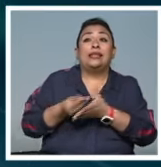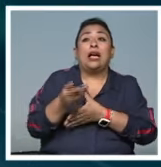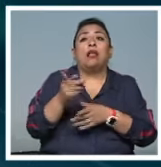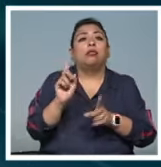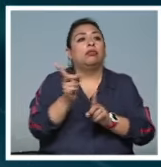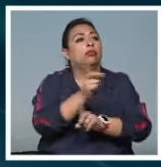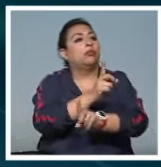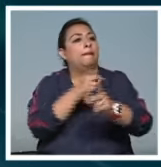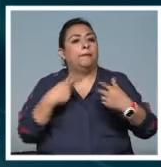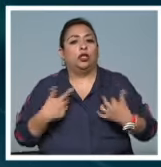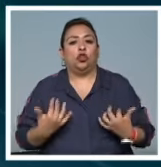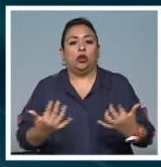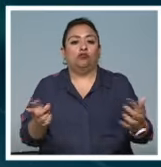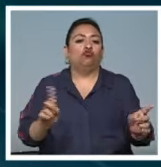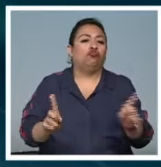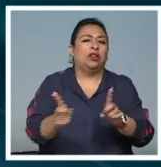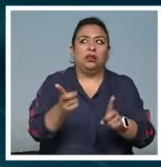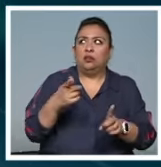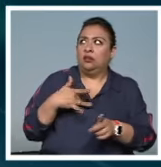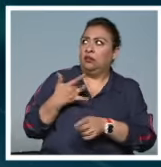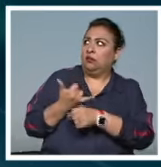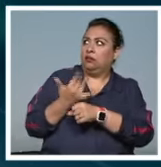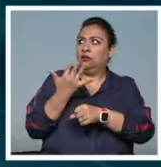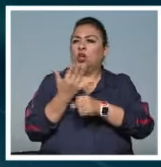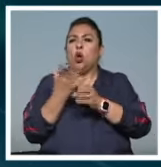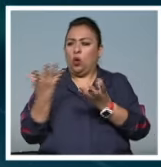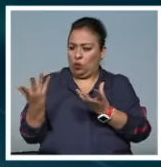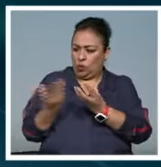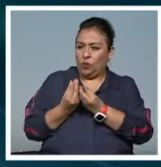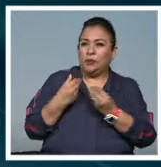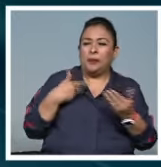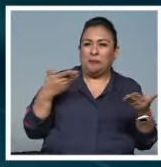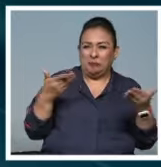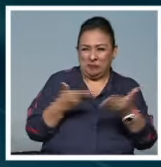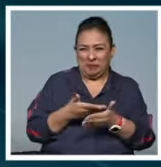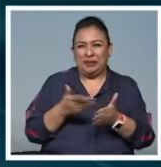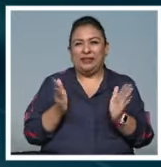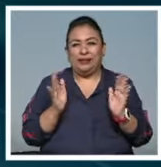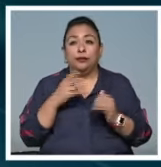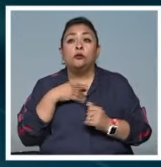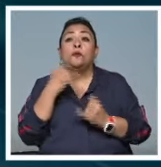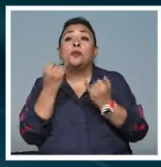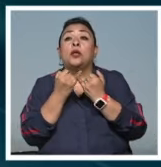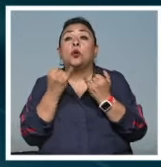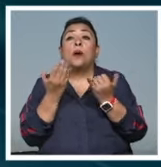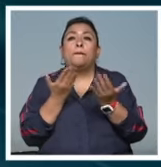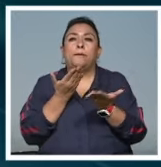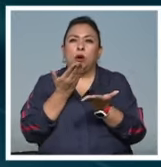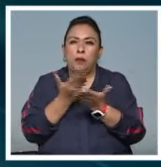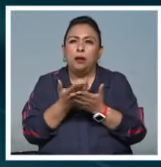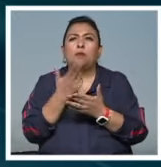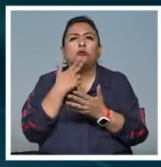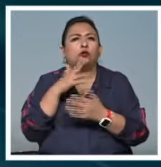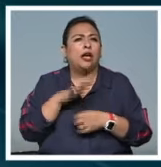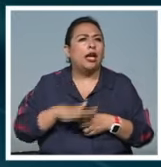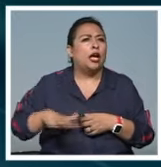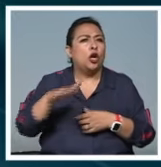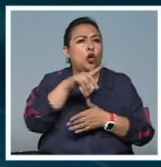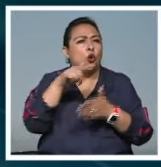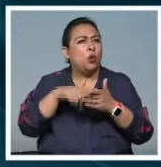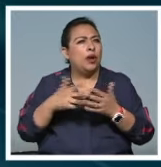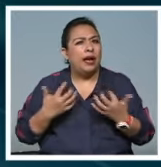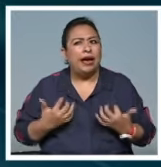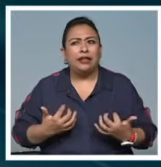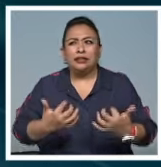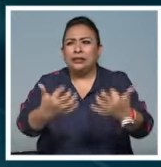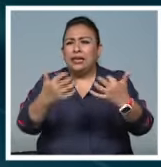transitan entre el público para incomodarlo o integrarlo a su presentación. También el planteamiento es usar los espacios justamente